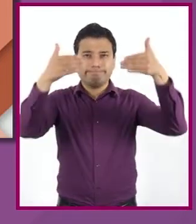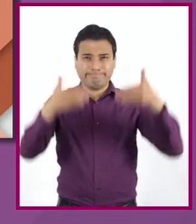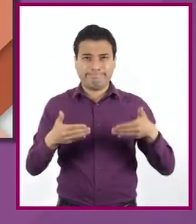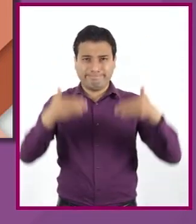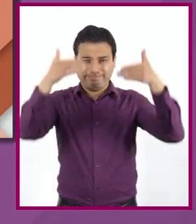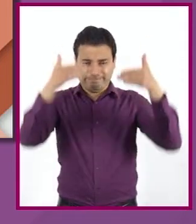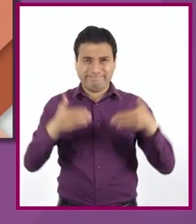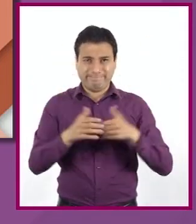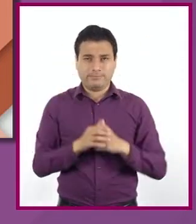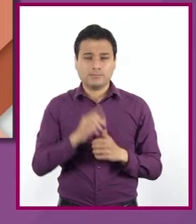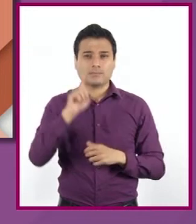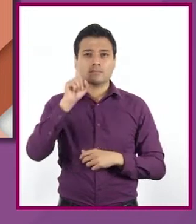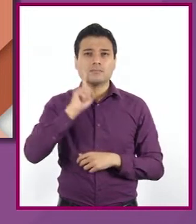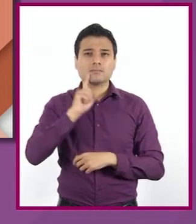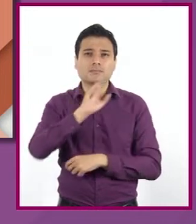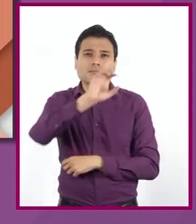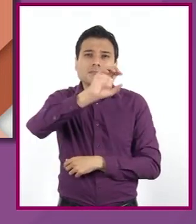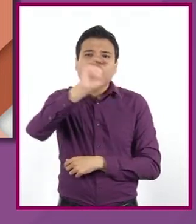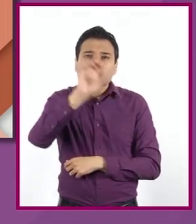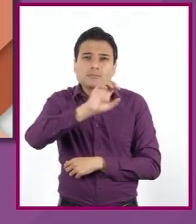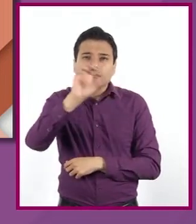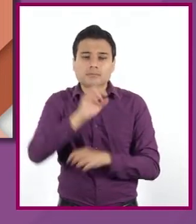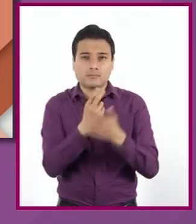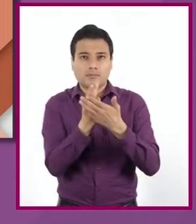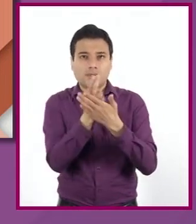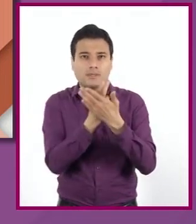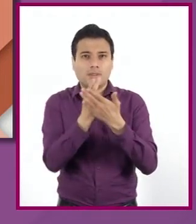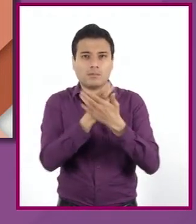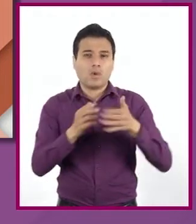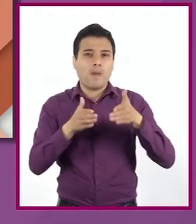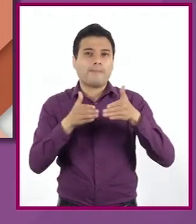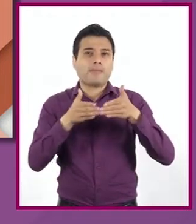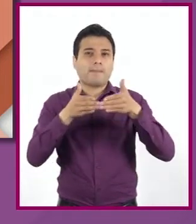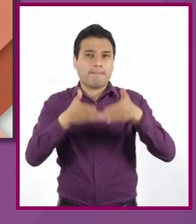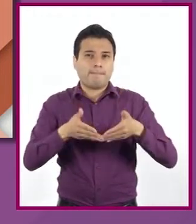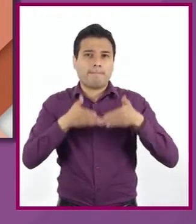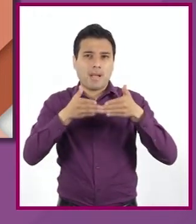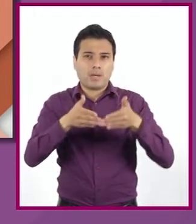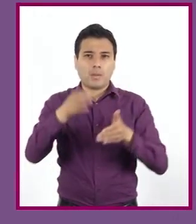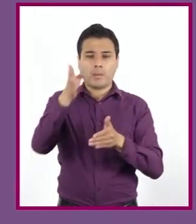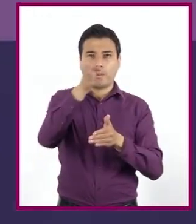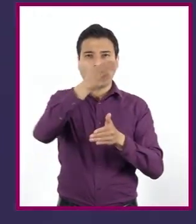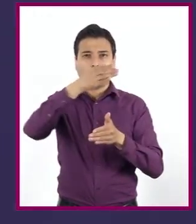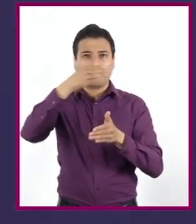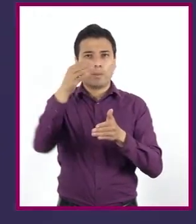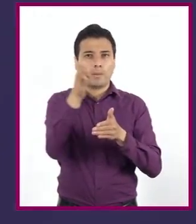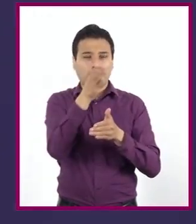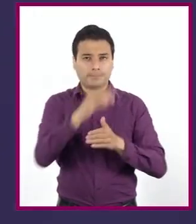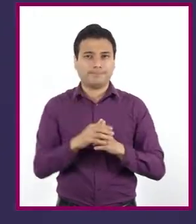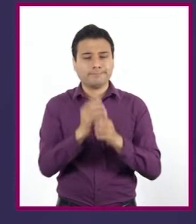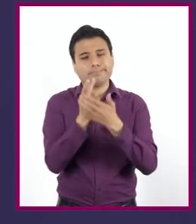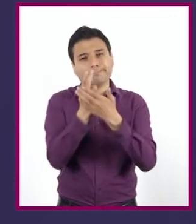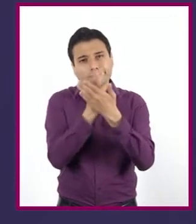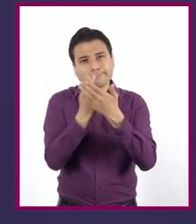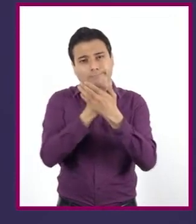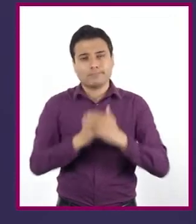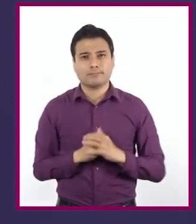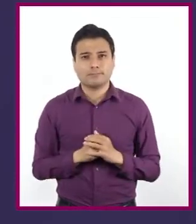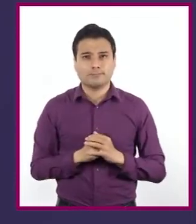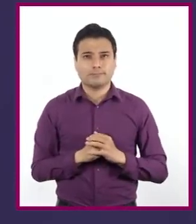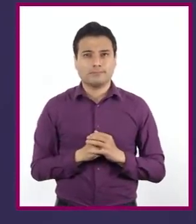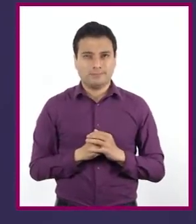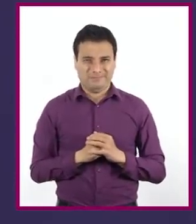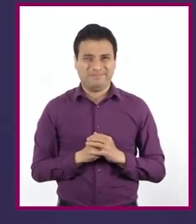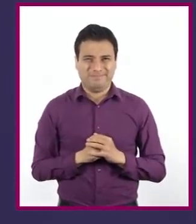de su celda, un barco con enormes velas blancas desplegadas al viento. El comportamiento